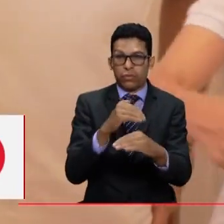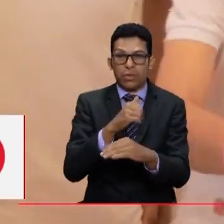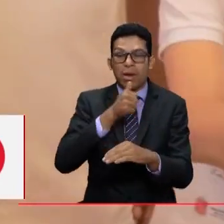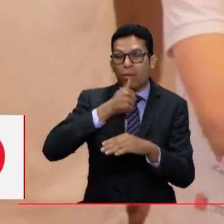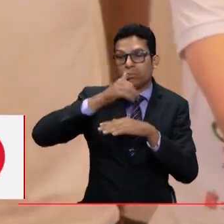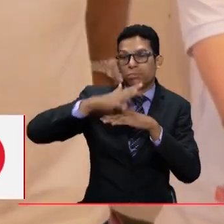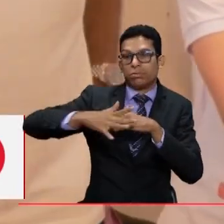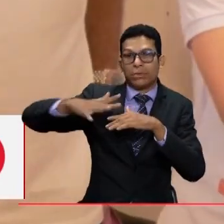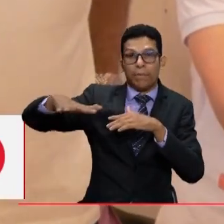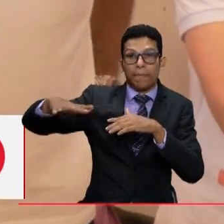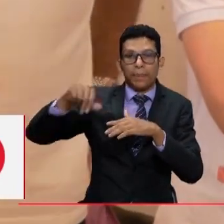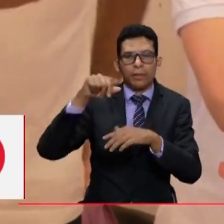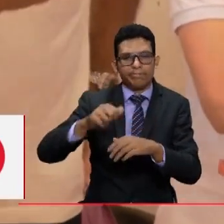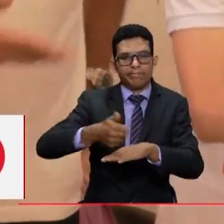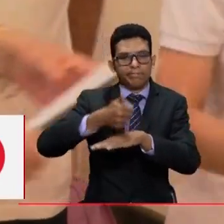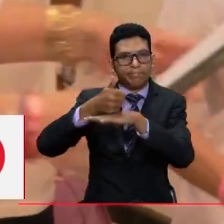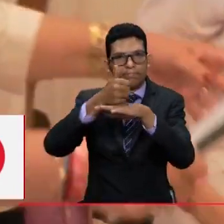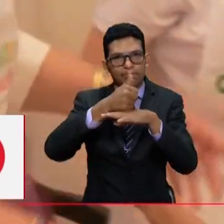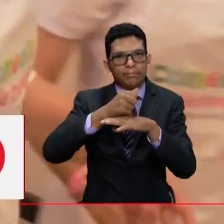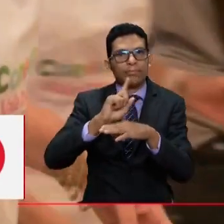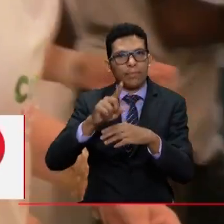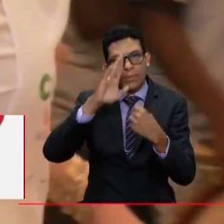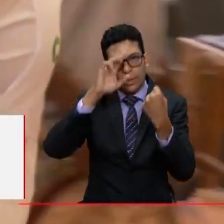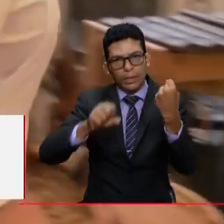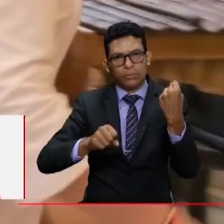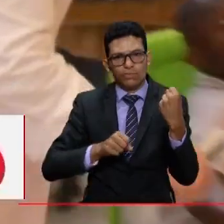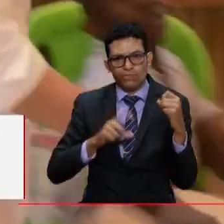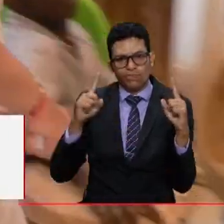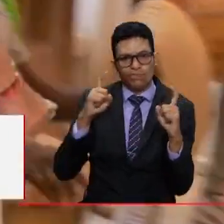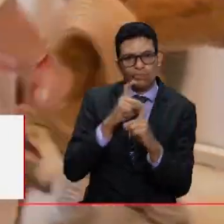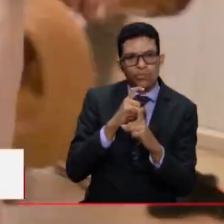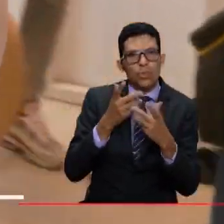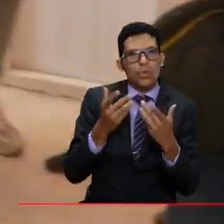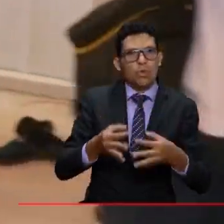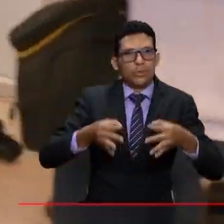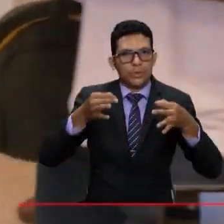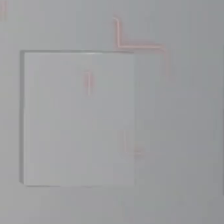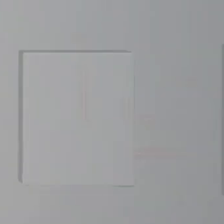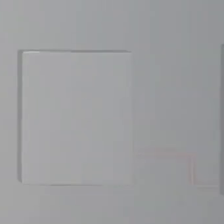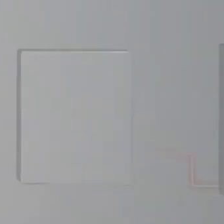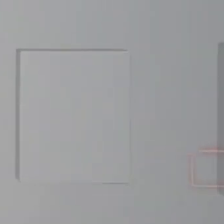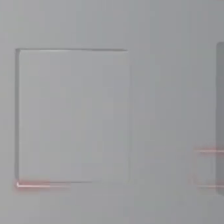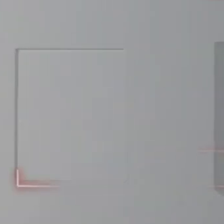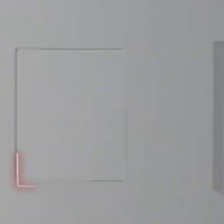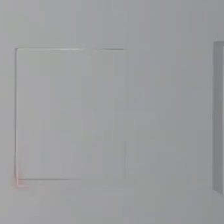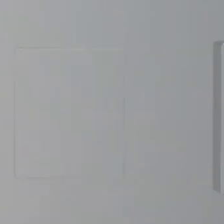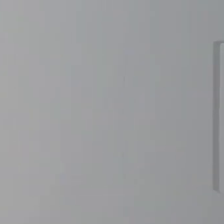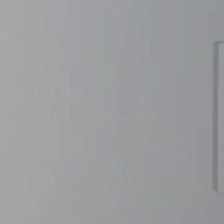reunió con las autoridades locales y militares para analizar las condiciones de seguridad del distrito.